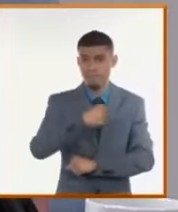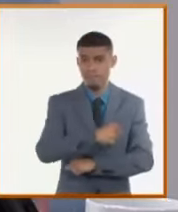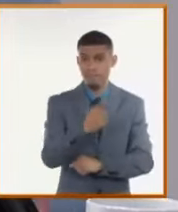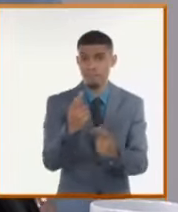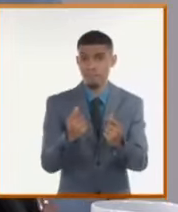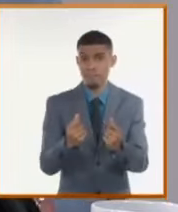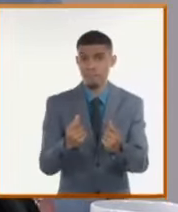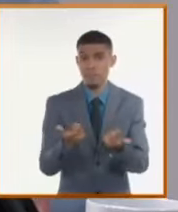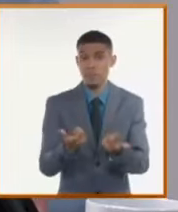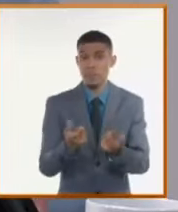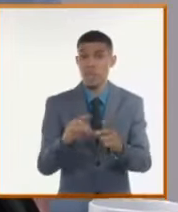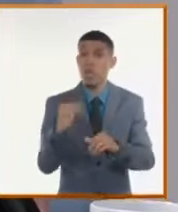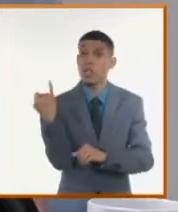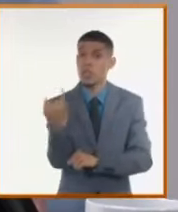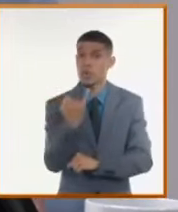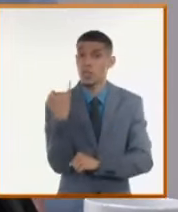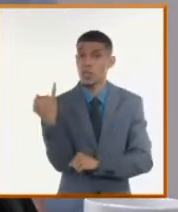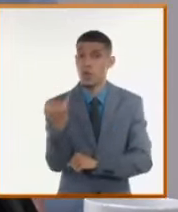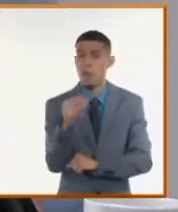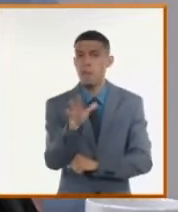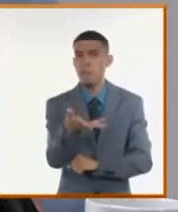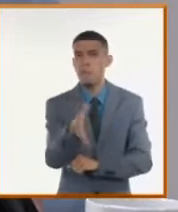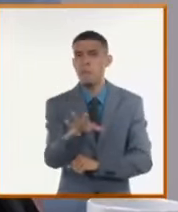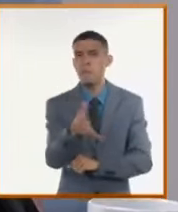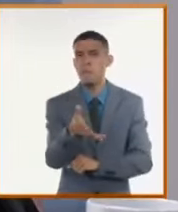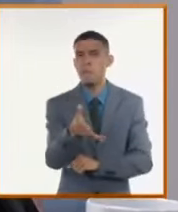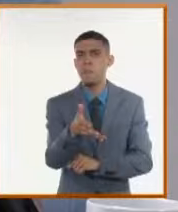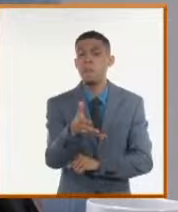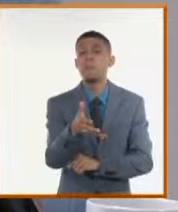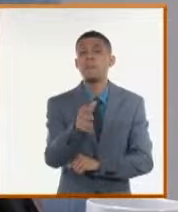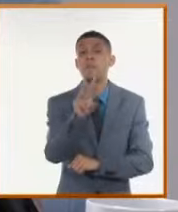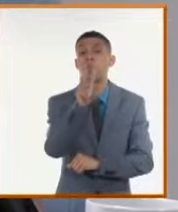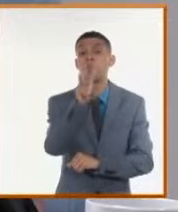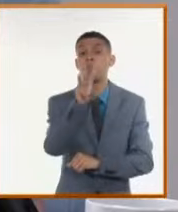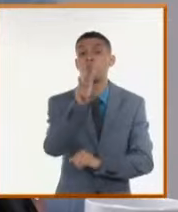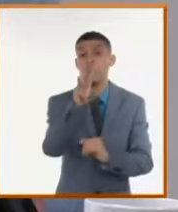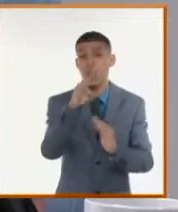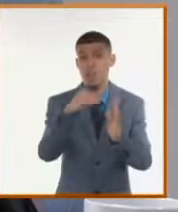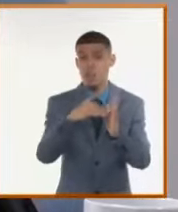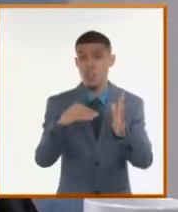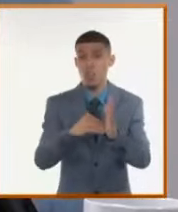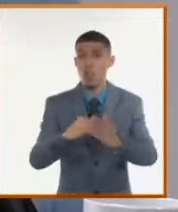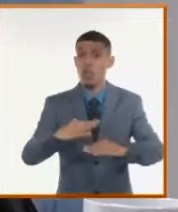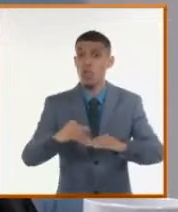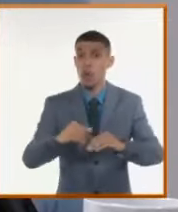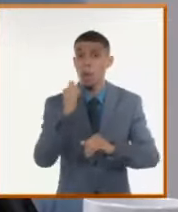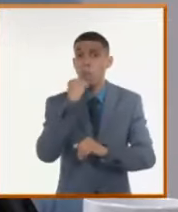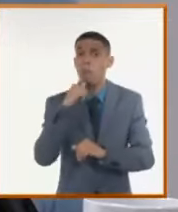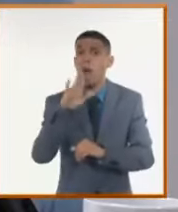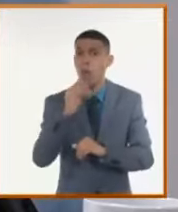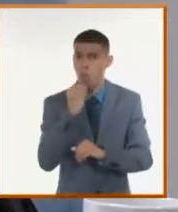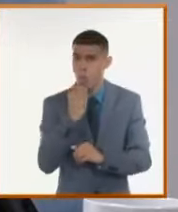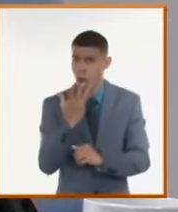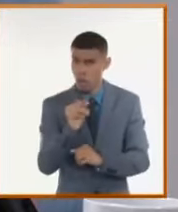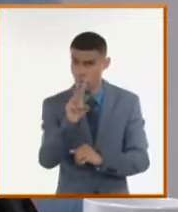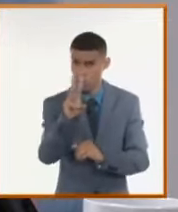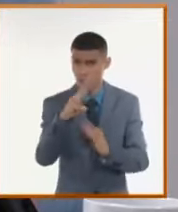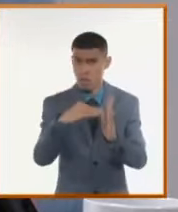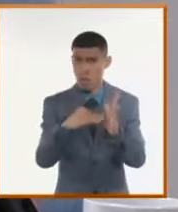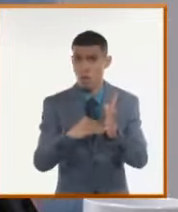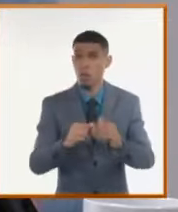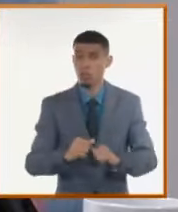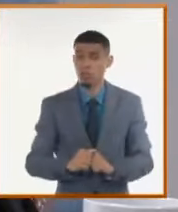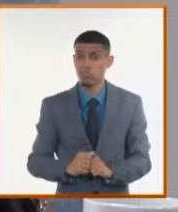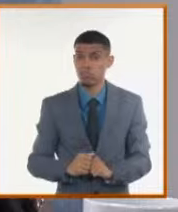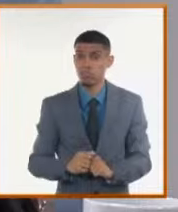porte en el mercado internacional está sobre los más de 3 millones de de de dólares el las locomotoras de